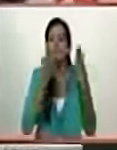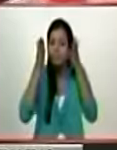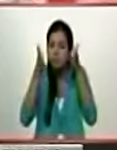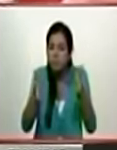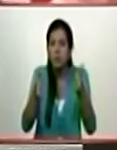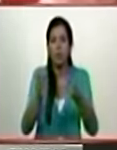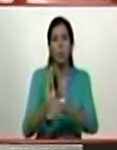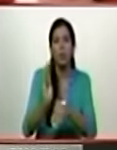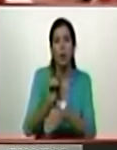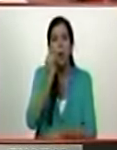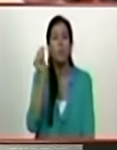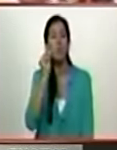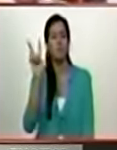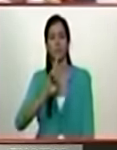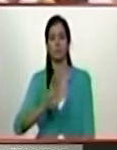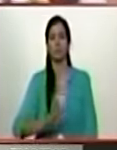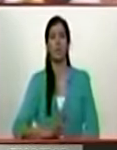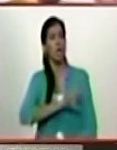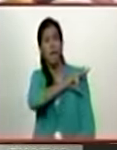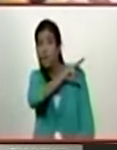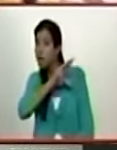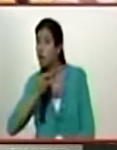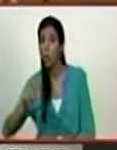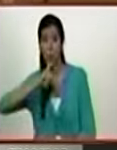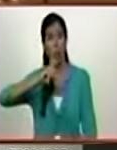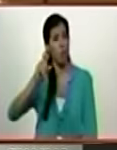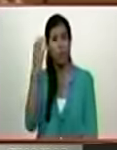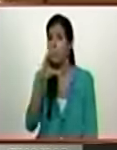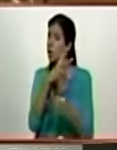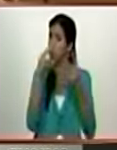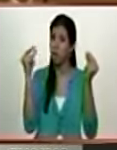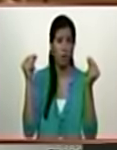venezolanas. No somos anticolombianos.